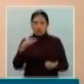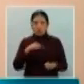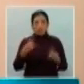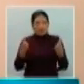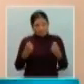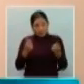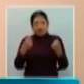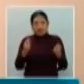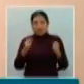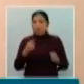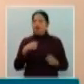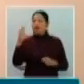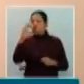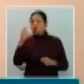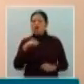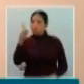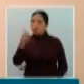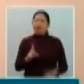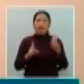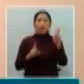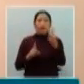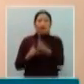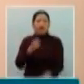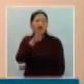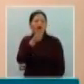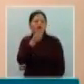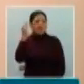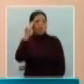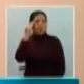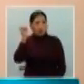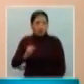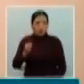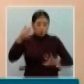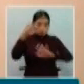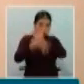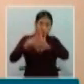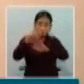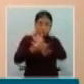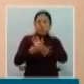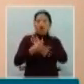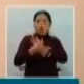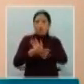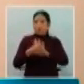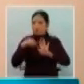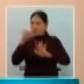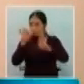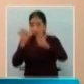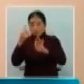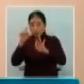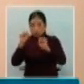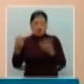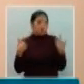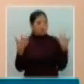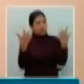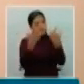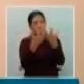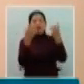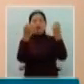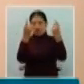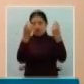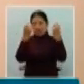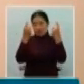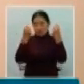tratar de contar con personas que puedan utilizar la lengua de señas para que nos puedan entender.